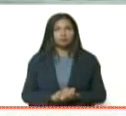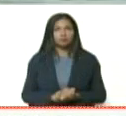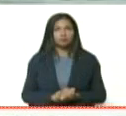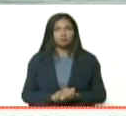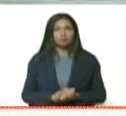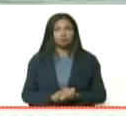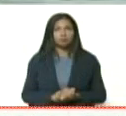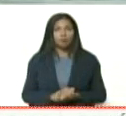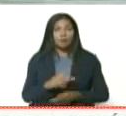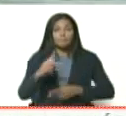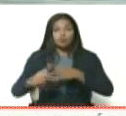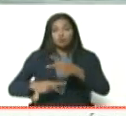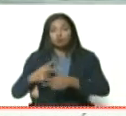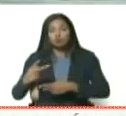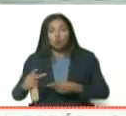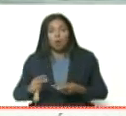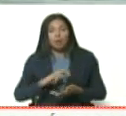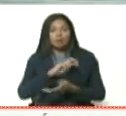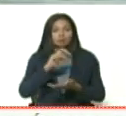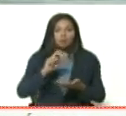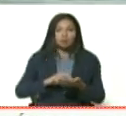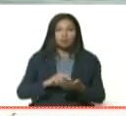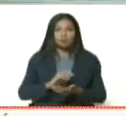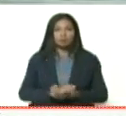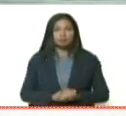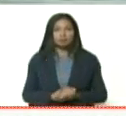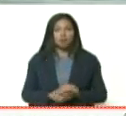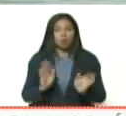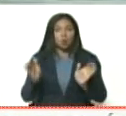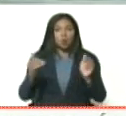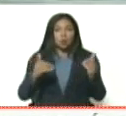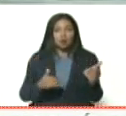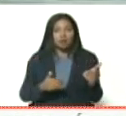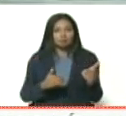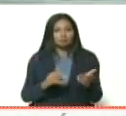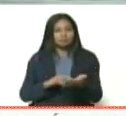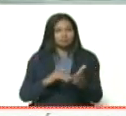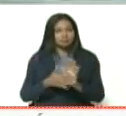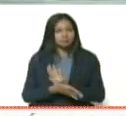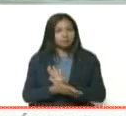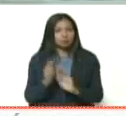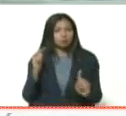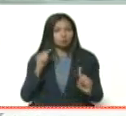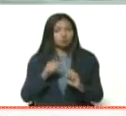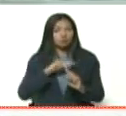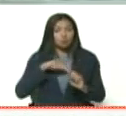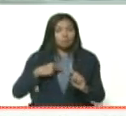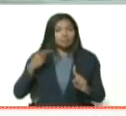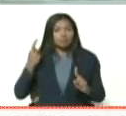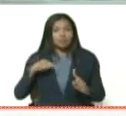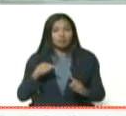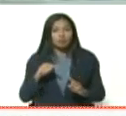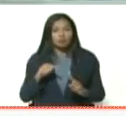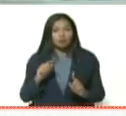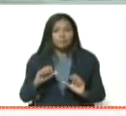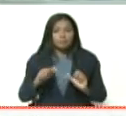con producción nacional los CLAP. Es una meta que tenemos desde que fundamos los